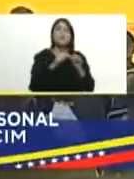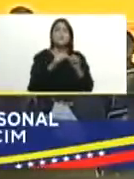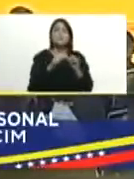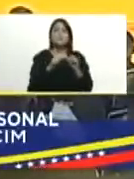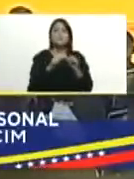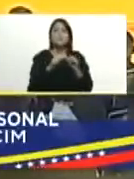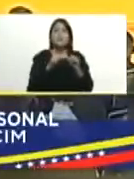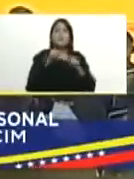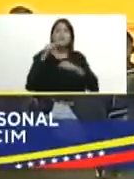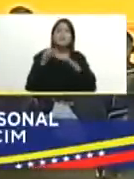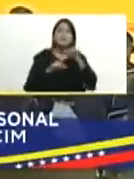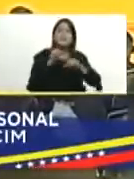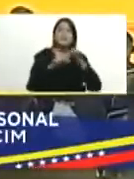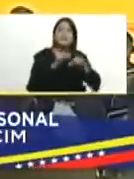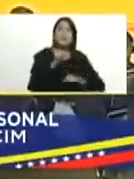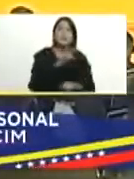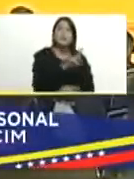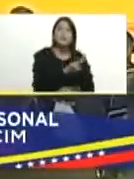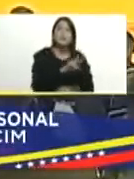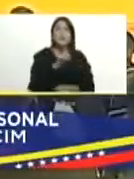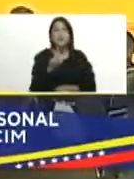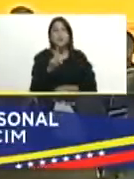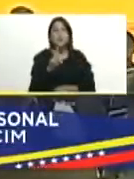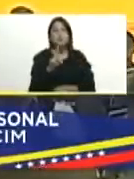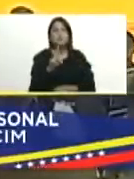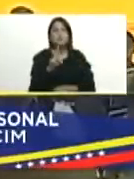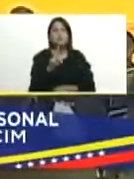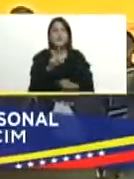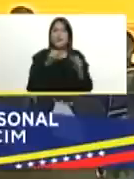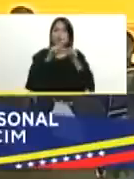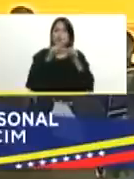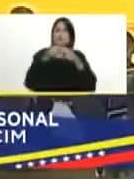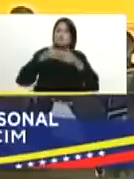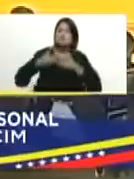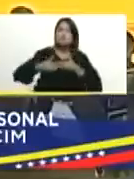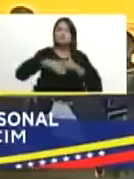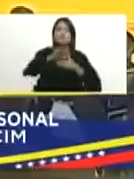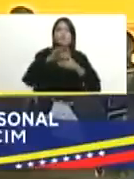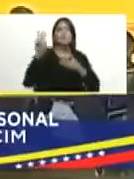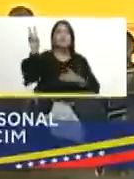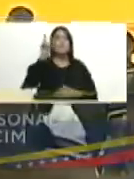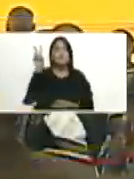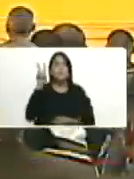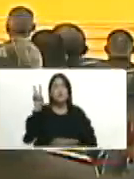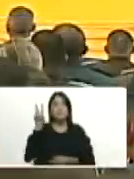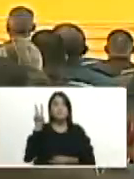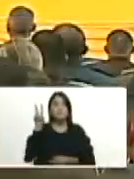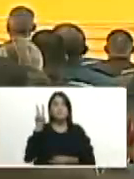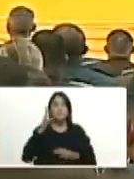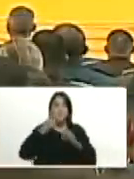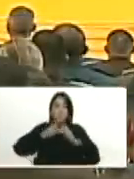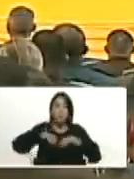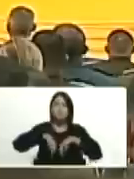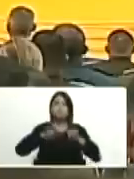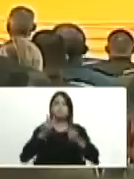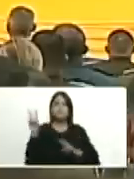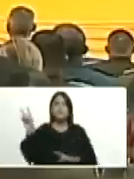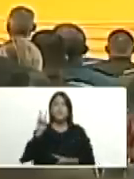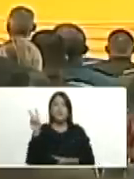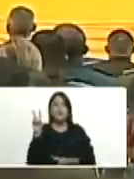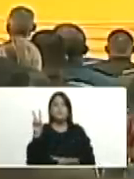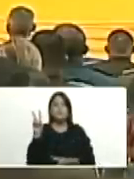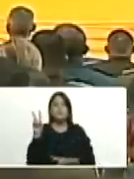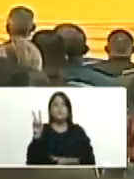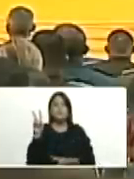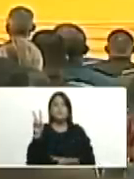siglo XXI lleno de gloria para la patria venezolana. El renacimiento de Venezuela